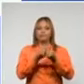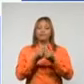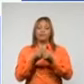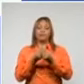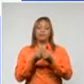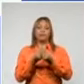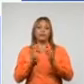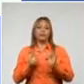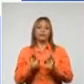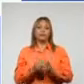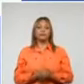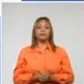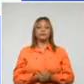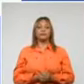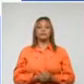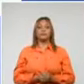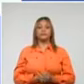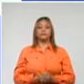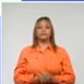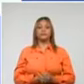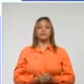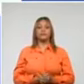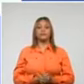de los asintomáticos. Pero